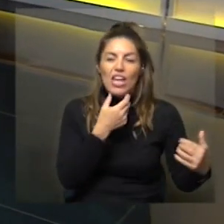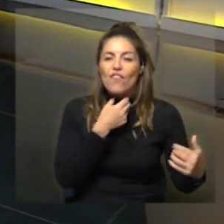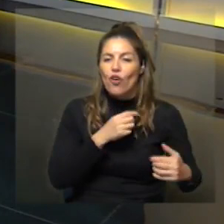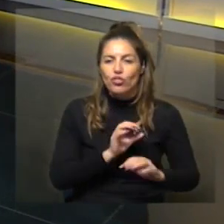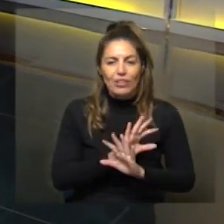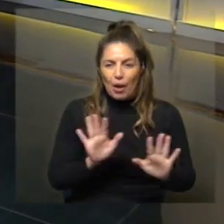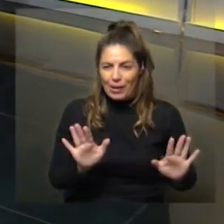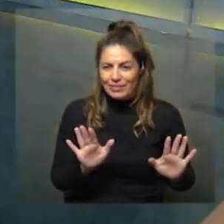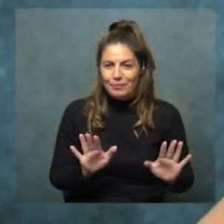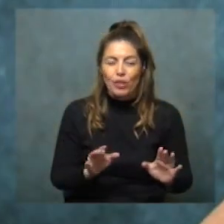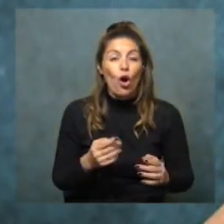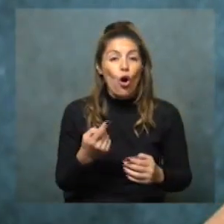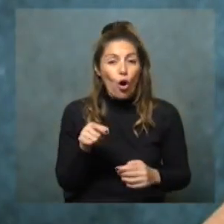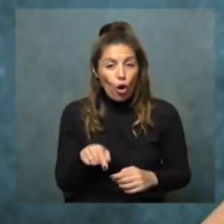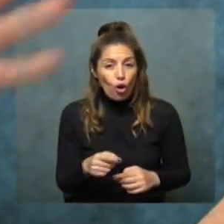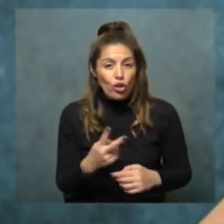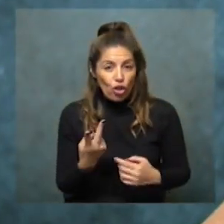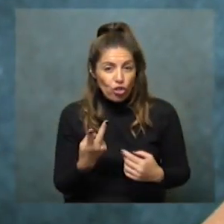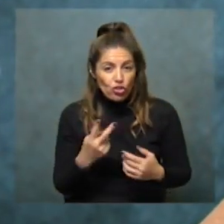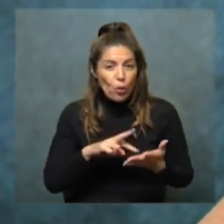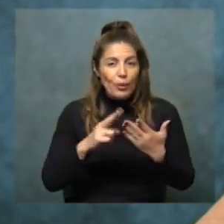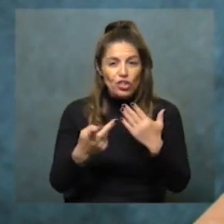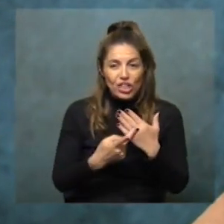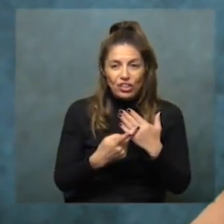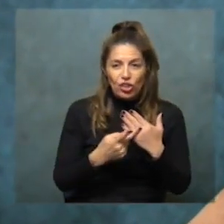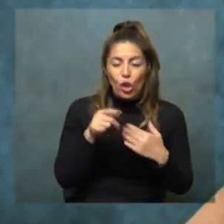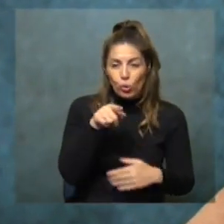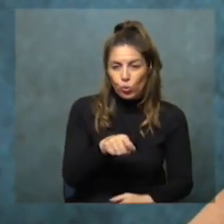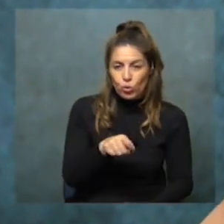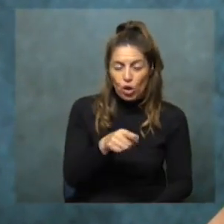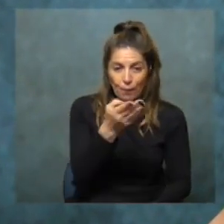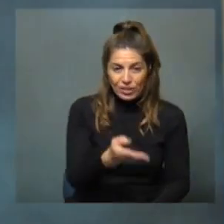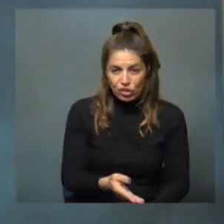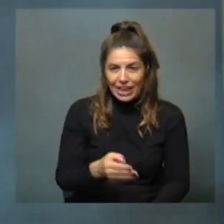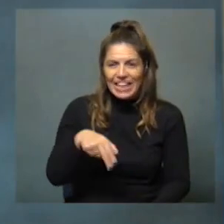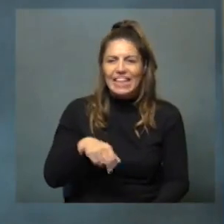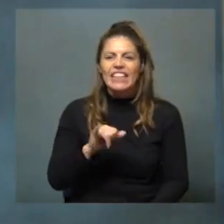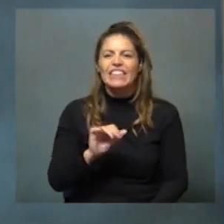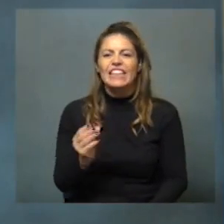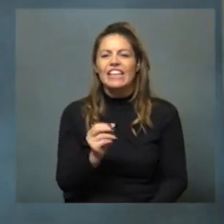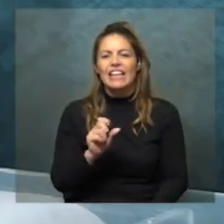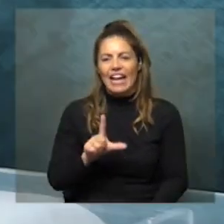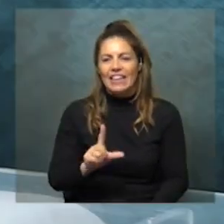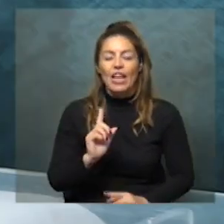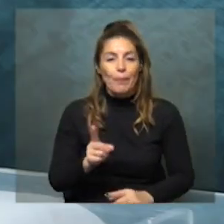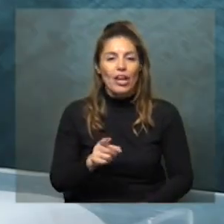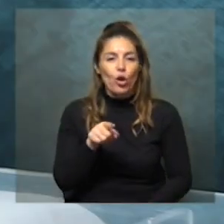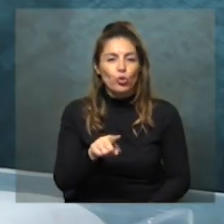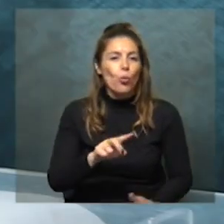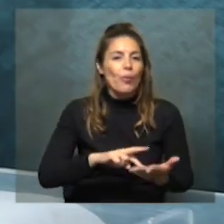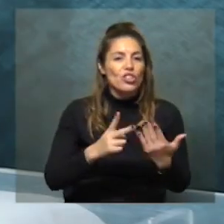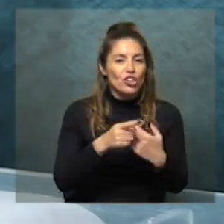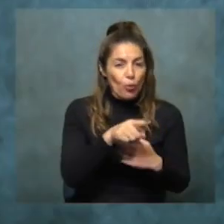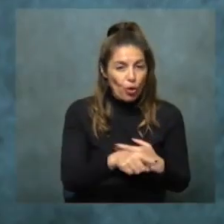conviviendo, ¿no? Los dos proyectos, Jorge Nasser y Nickel. Sí. ¿Con qué te llevas? Bueno, como vos, o sea, con tu proyecto personal,